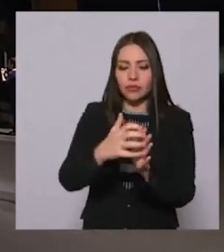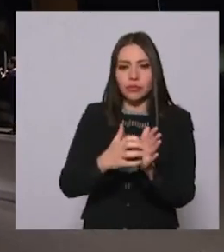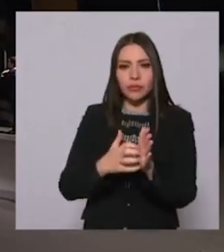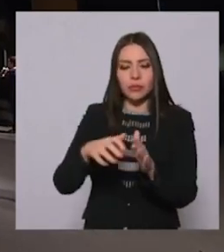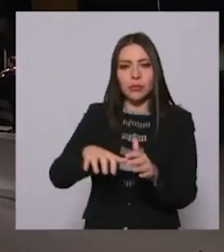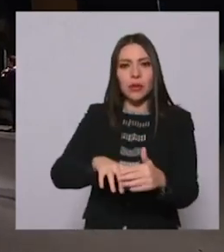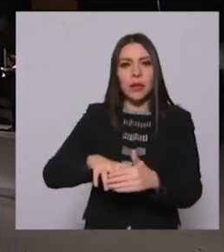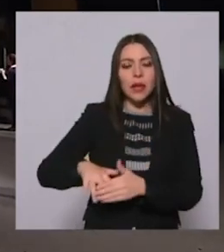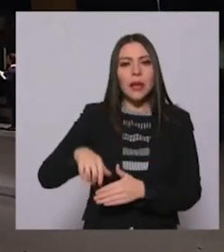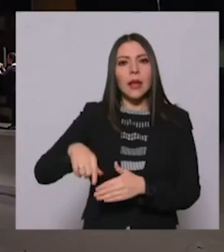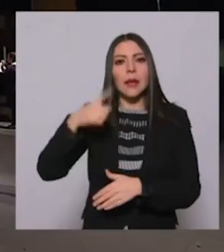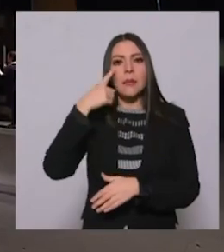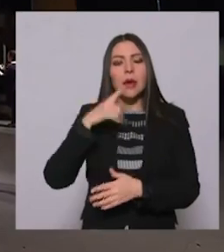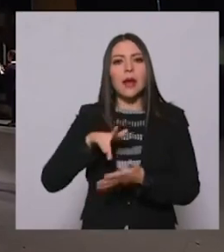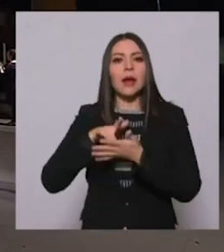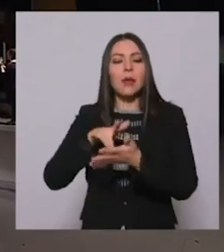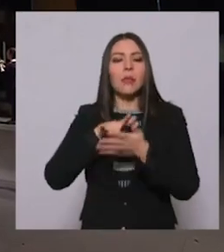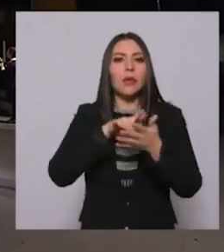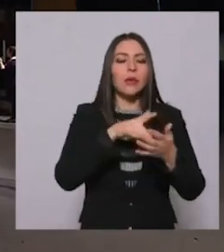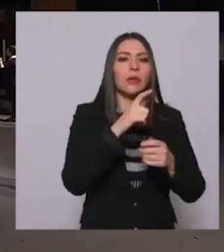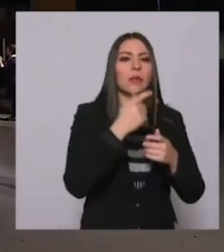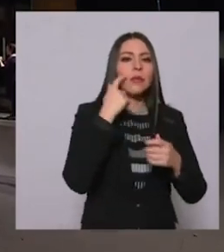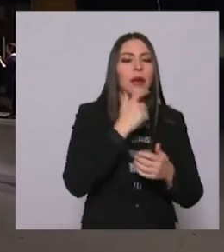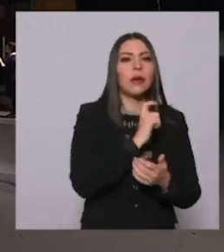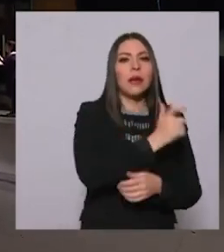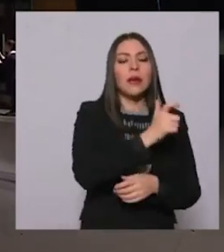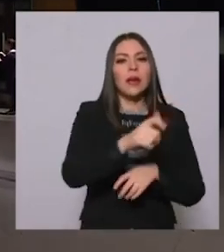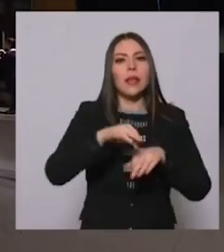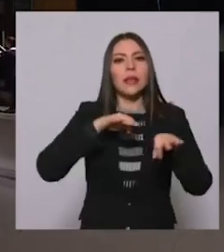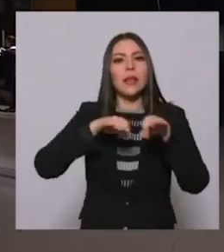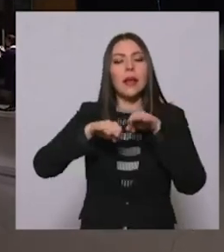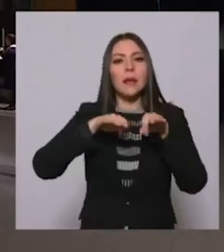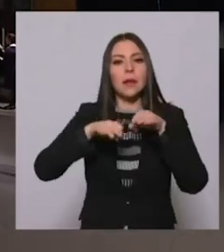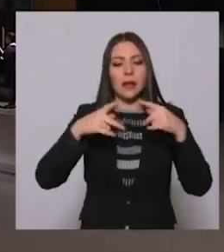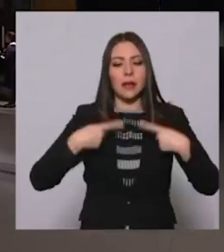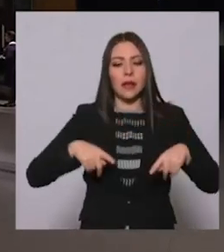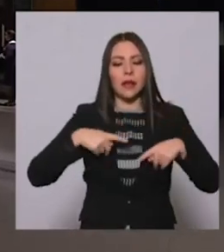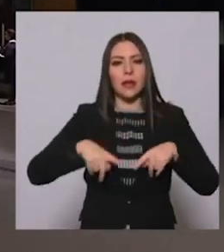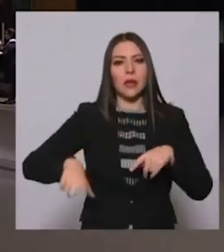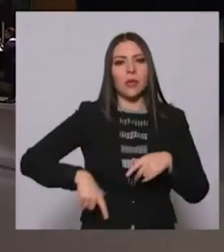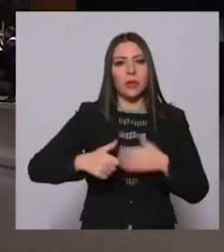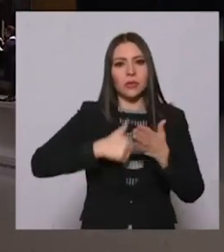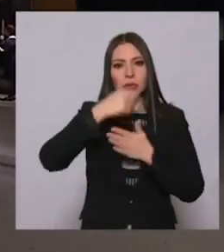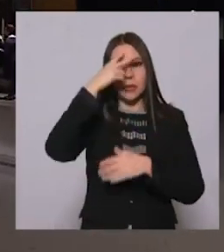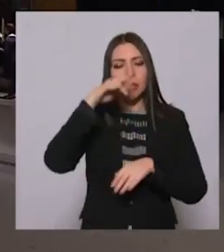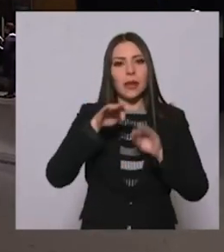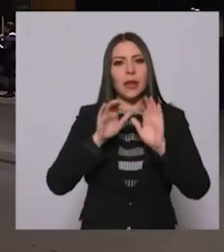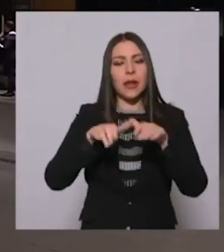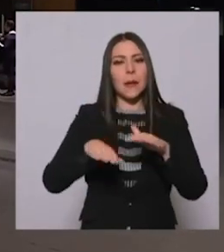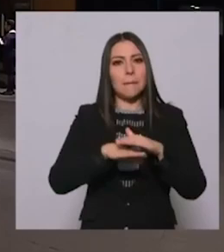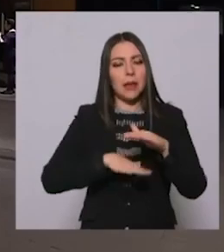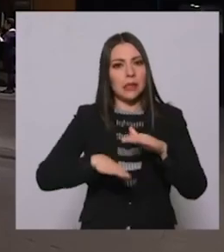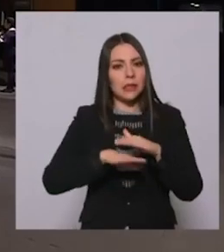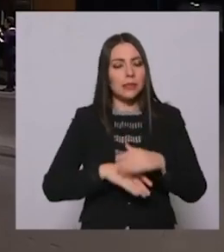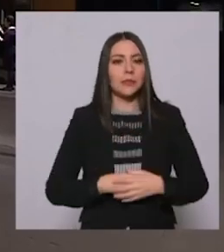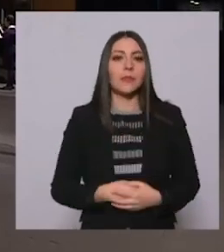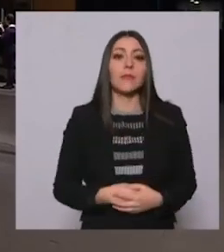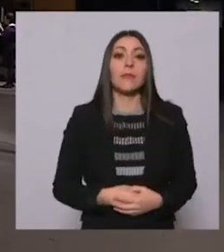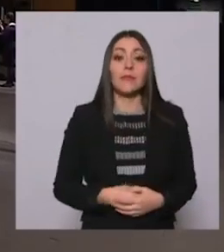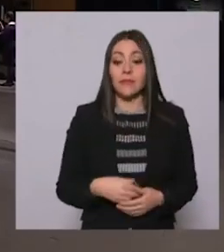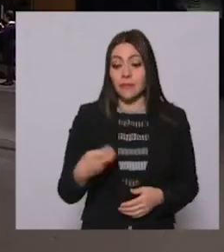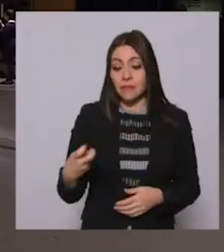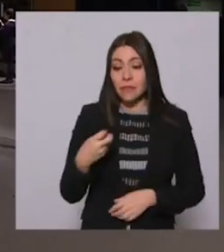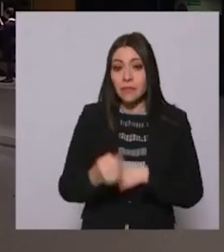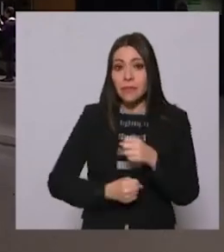aumento salarial de los trabajadores de base del gobierno de la Ciudad de México. Ha sido un año con grandes retos,